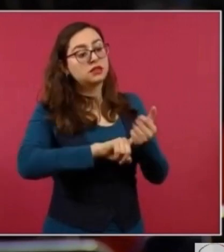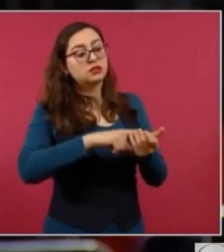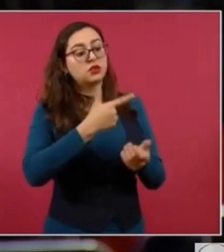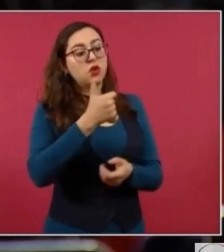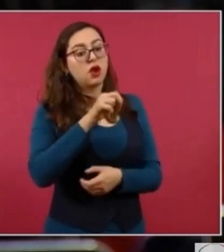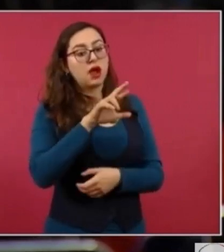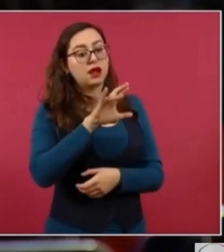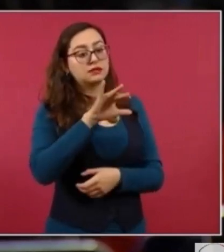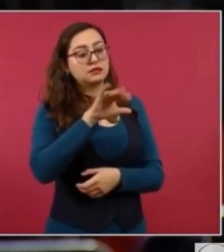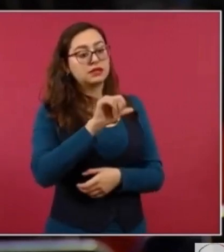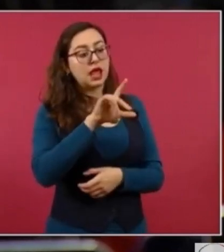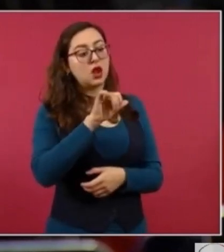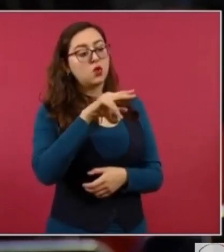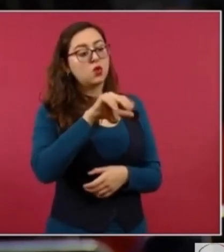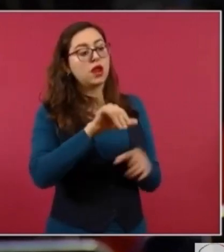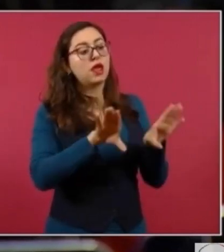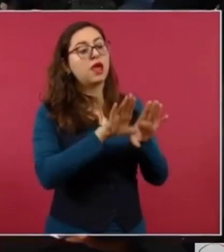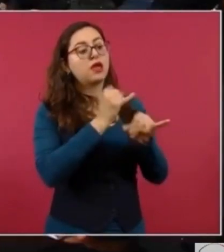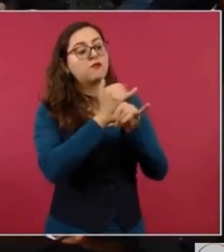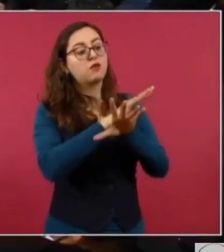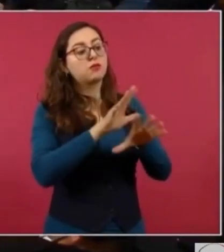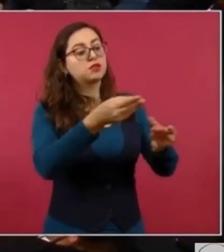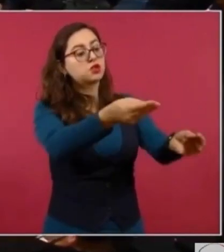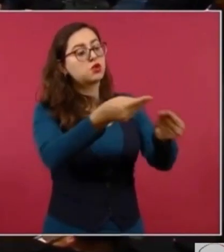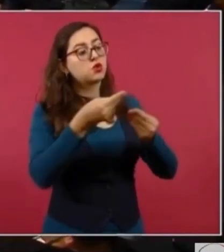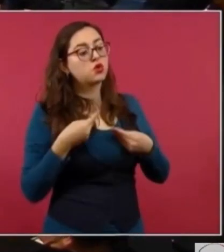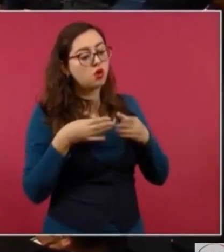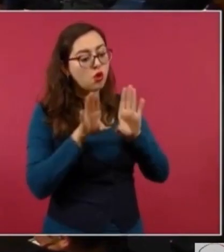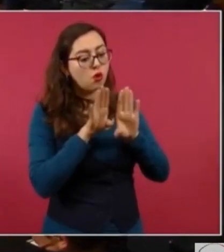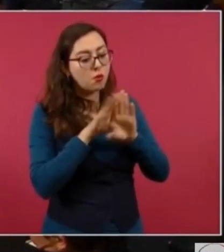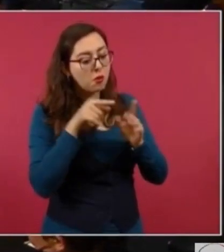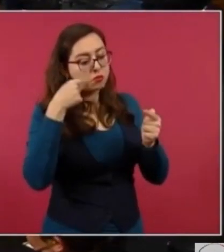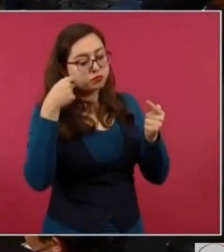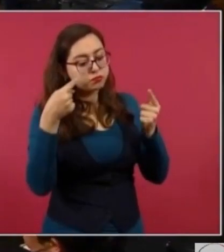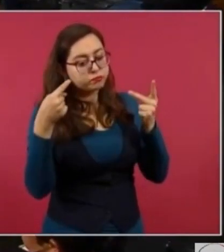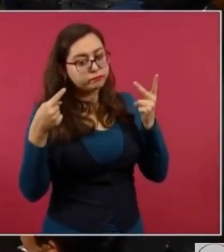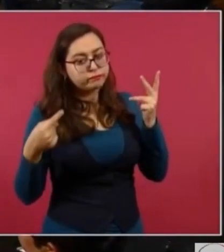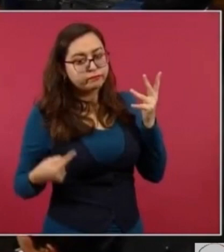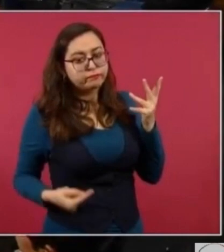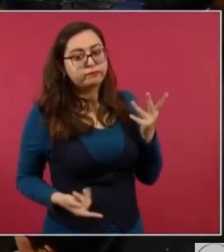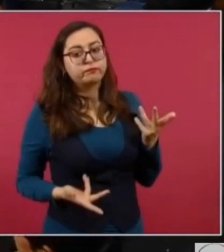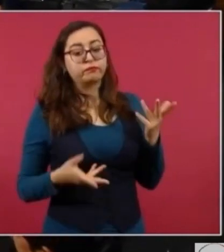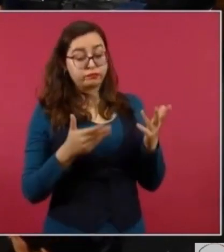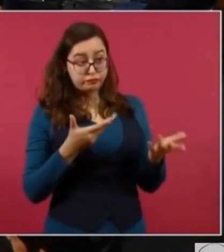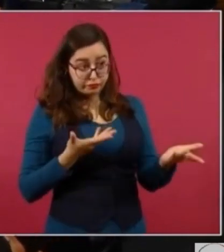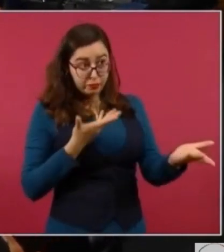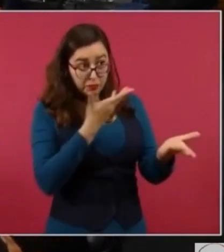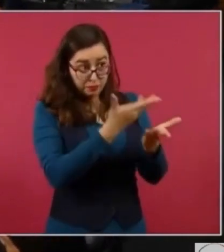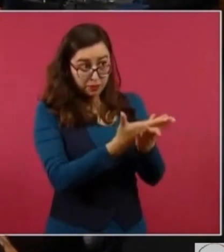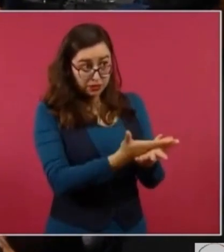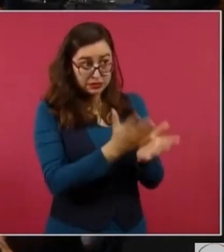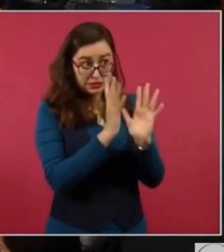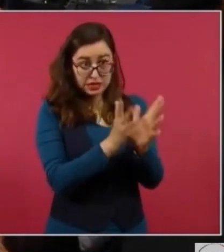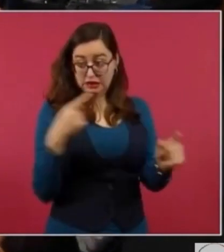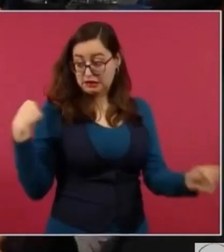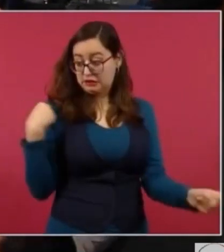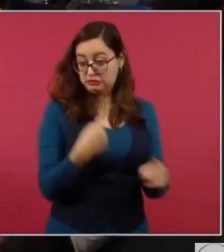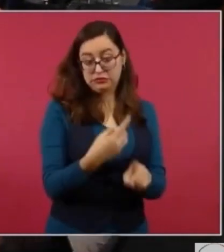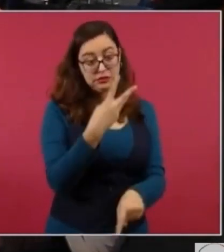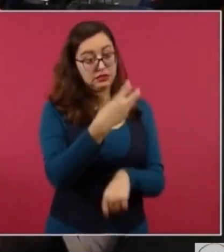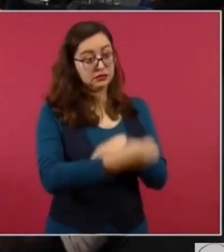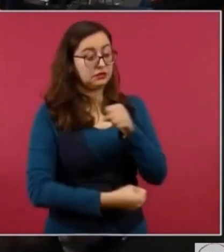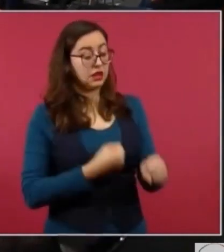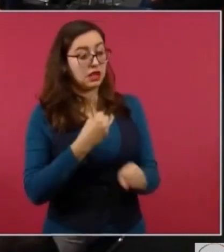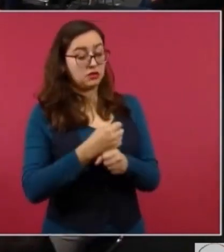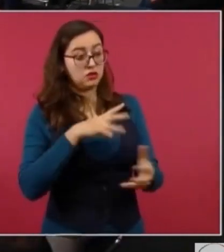Luna, a toda la información que ha proporcionado, pues, en estas declaraciones que ya ha hecho en estos 3 años que ha estado en prisión,